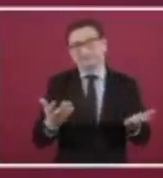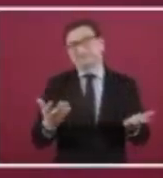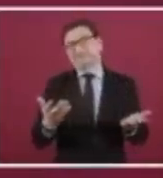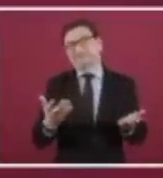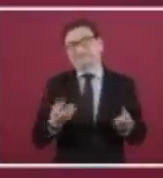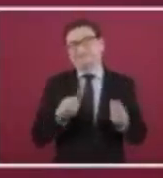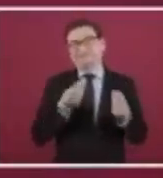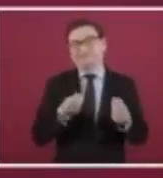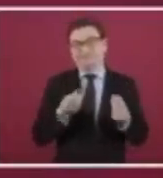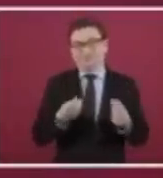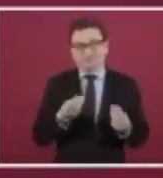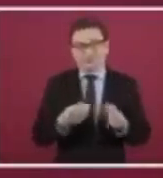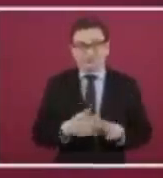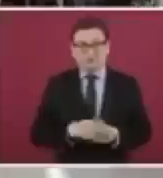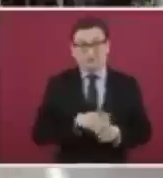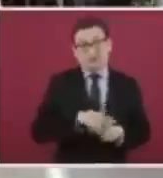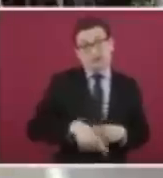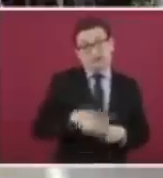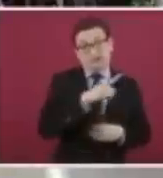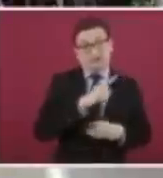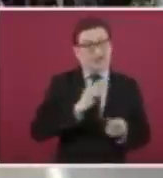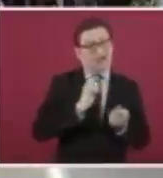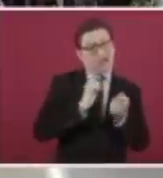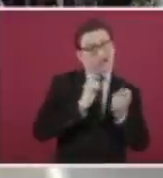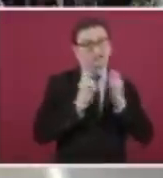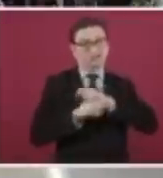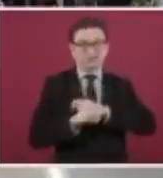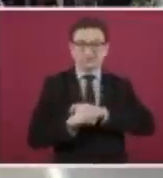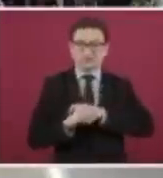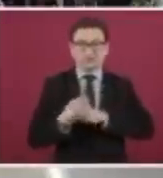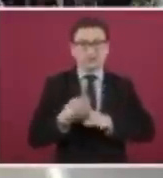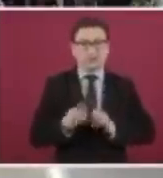bastante, una gran distorsión. Entonces, tiene que ver con esto,